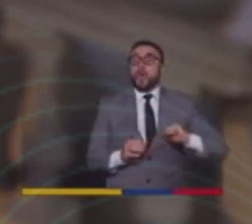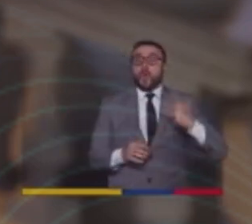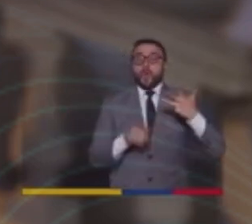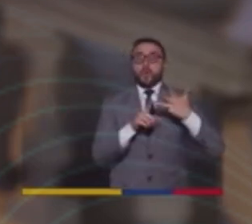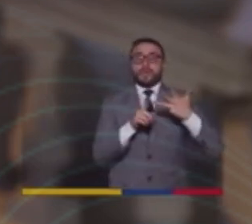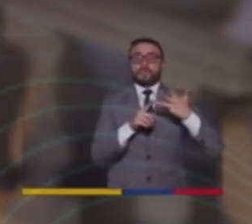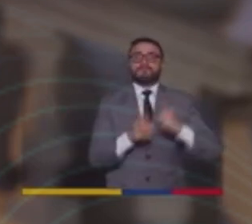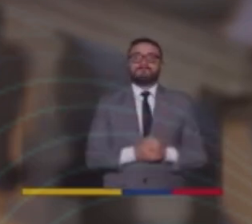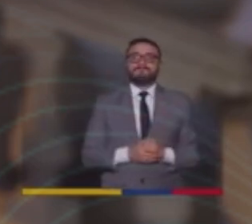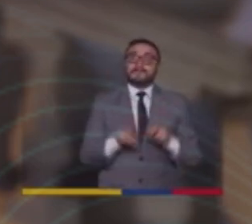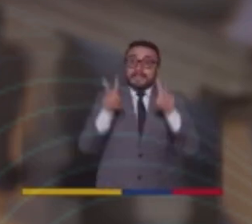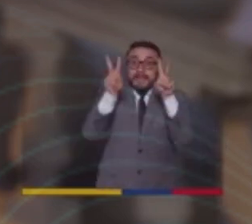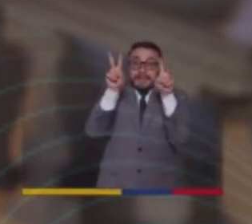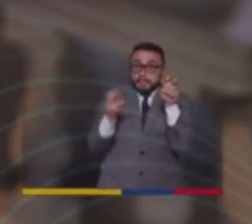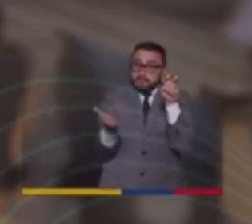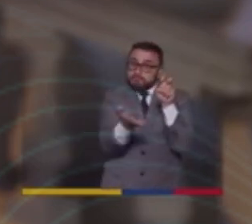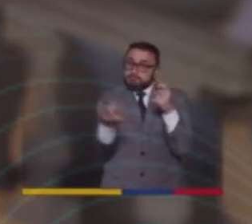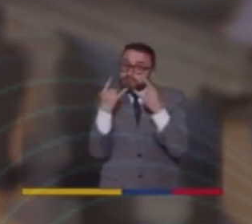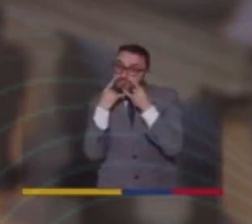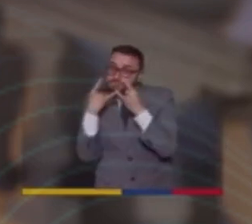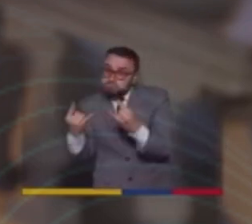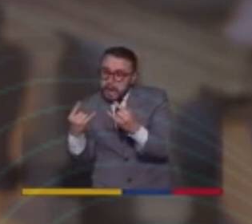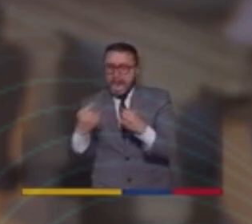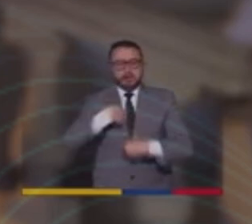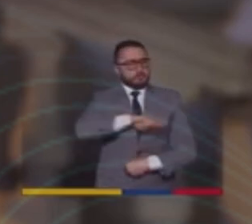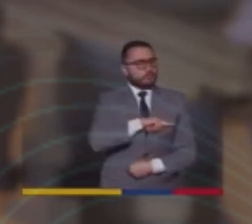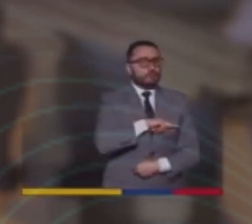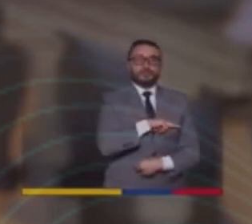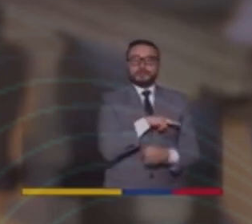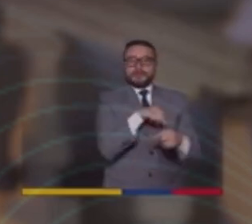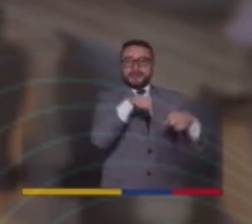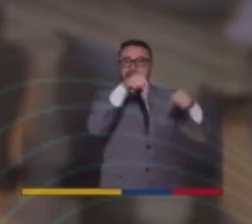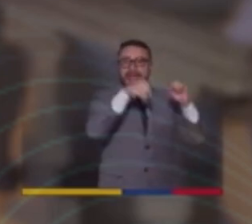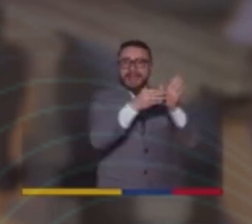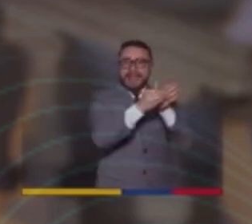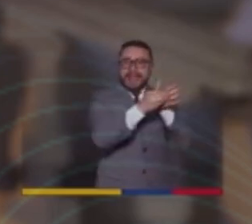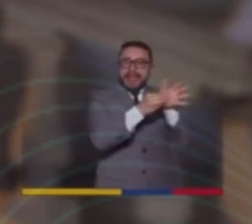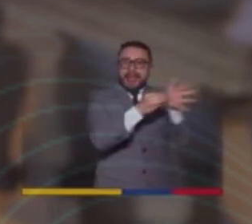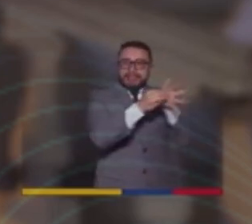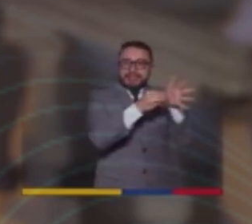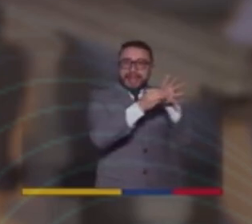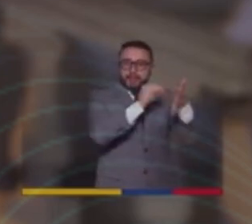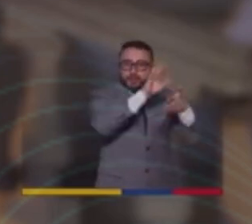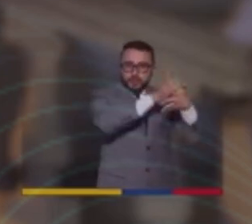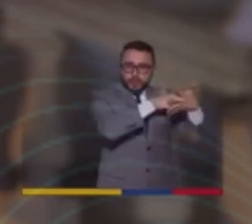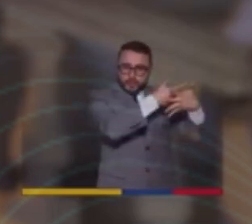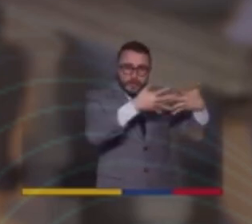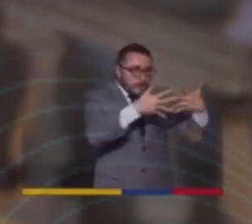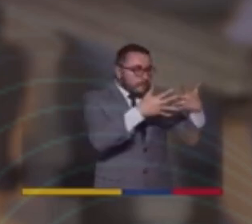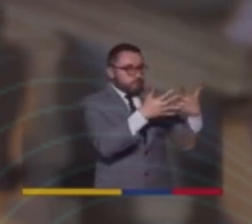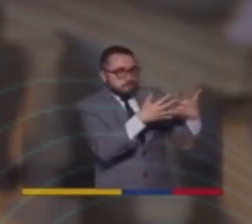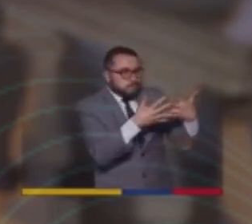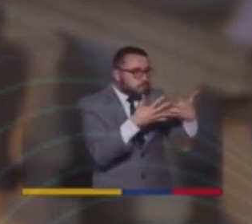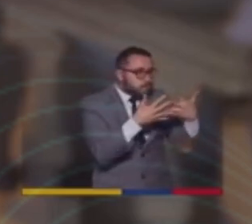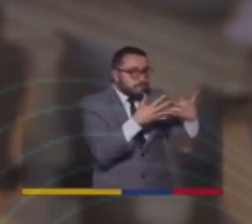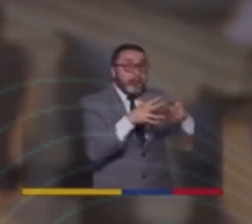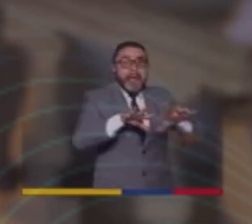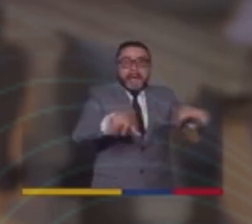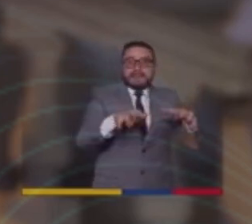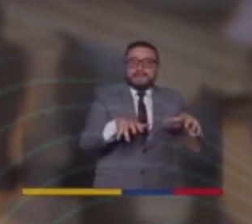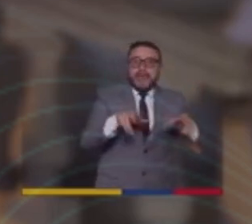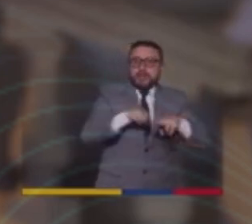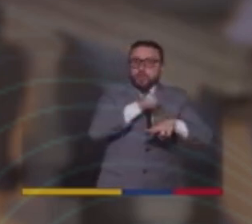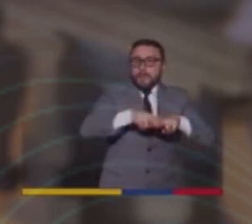Electoral, mostrando un claro patrón de hostilidad hacia cualquier entidad que cuestione sus decisiones o que no esté bajo